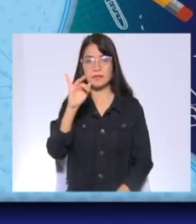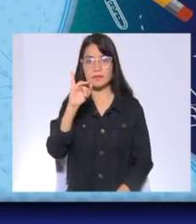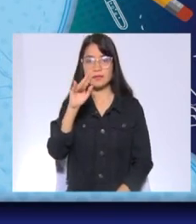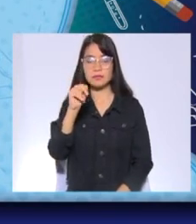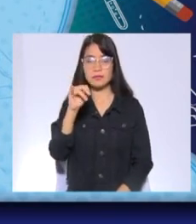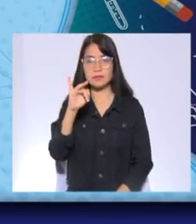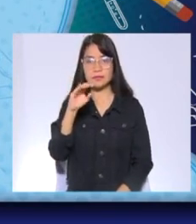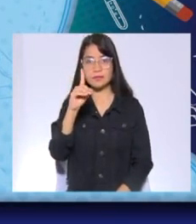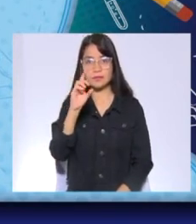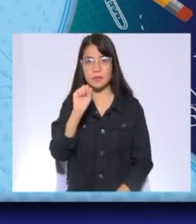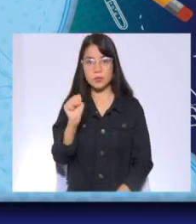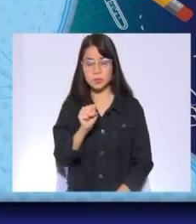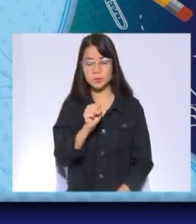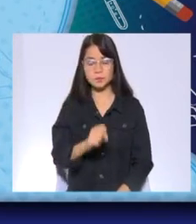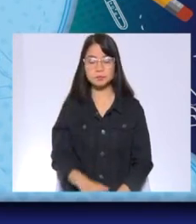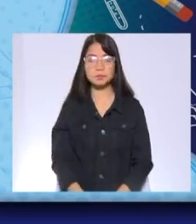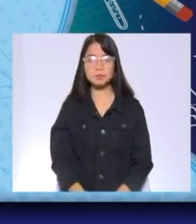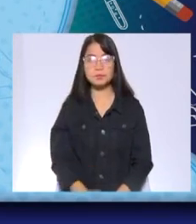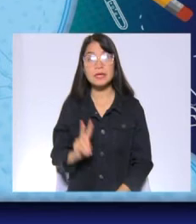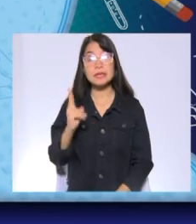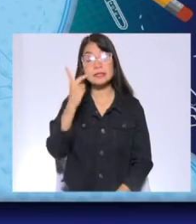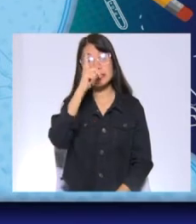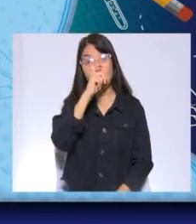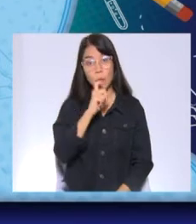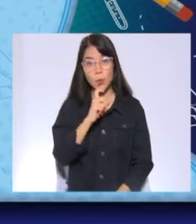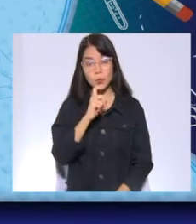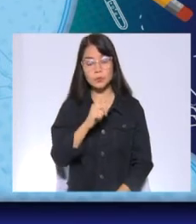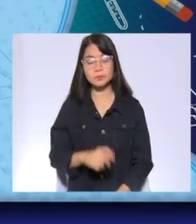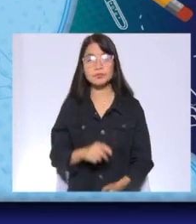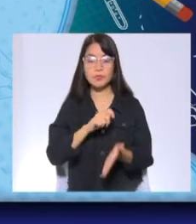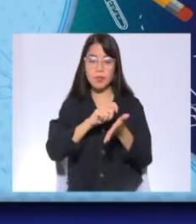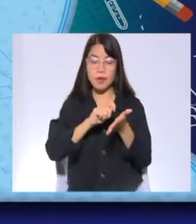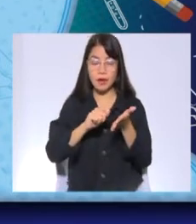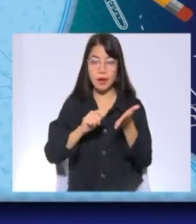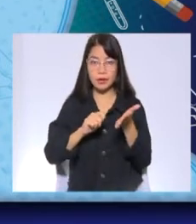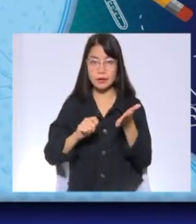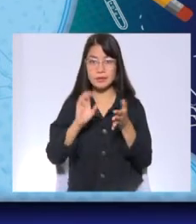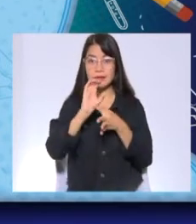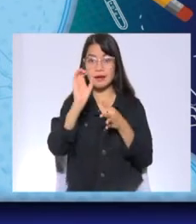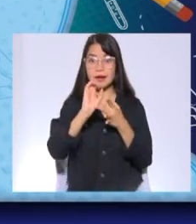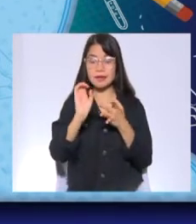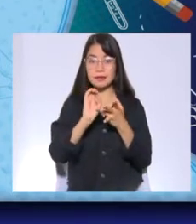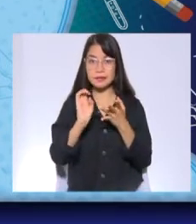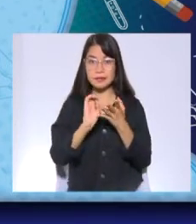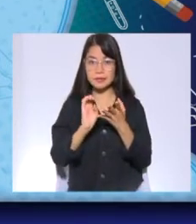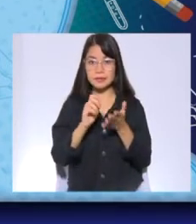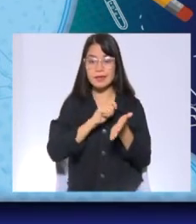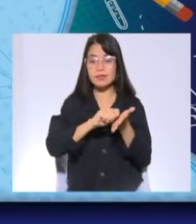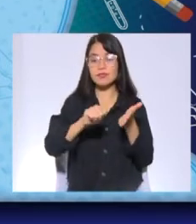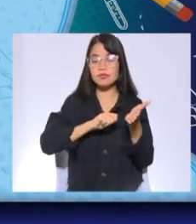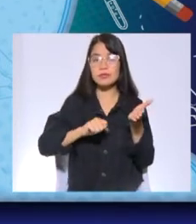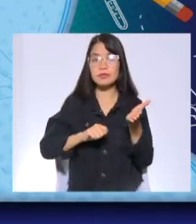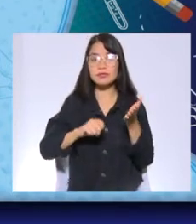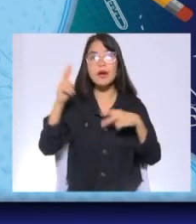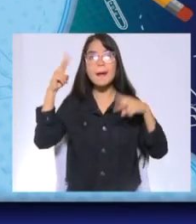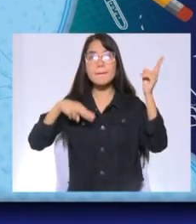Para la actividad evaluativa, para segundo año, escribe las características de los textos expositivos.